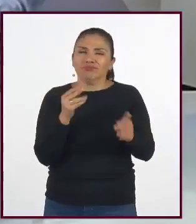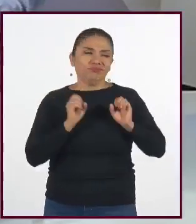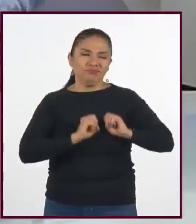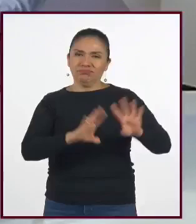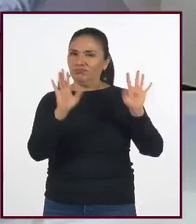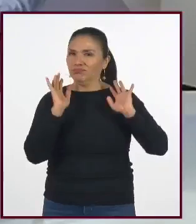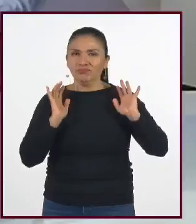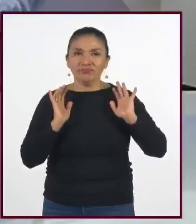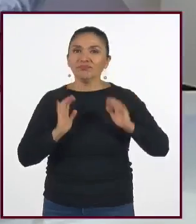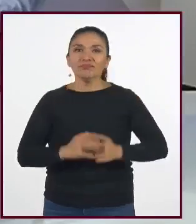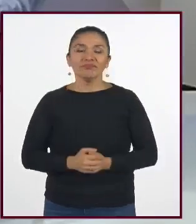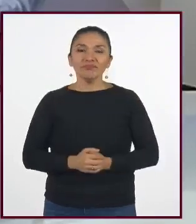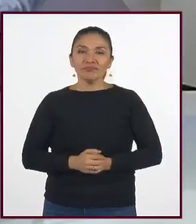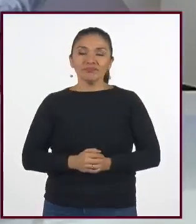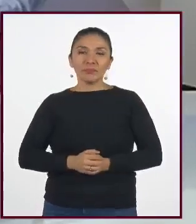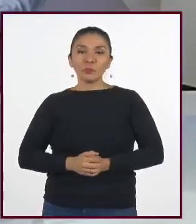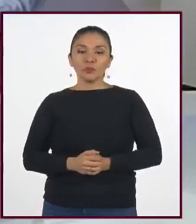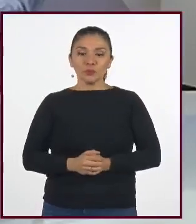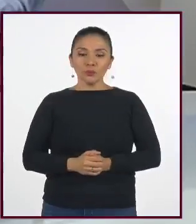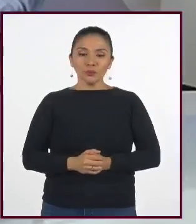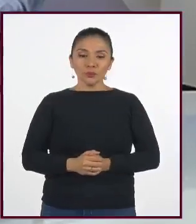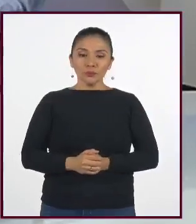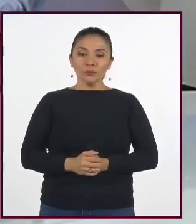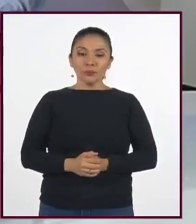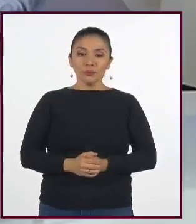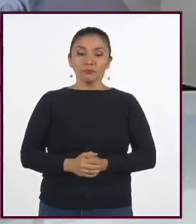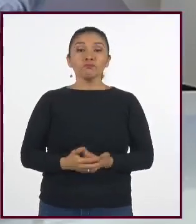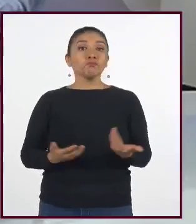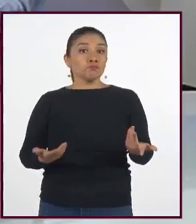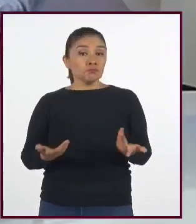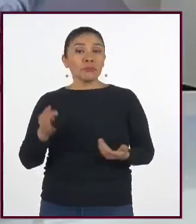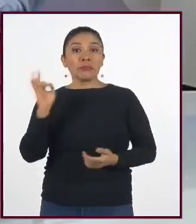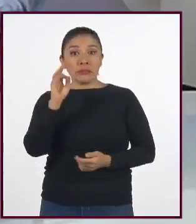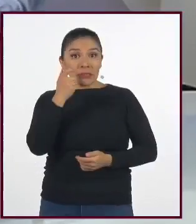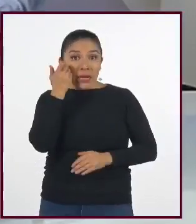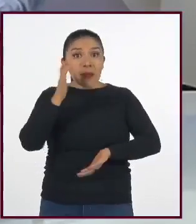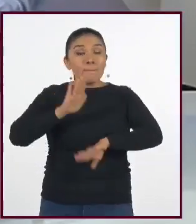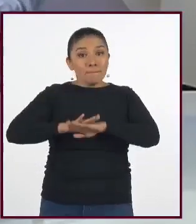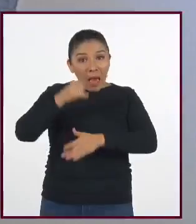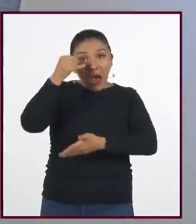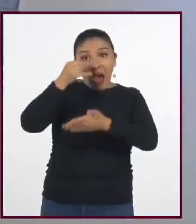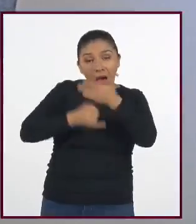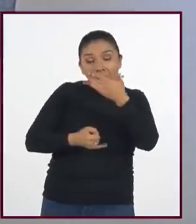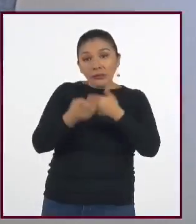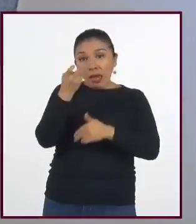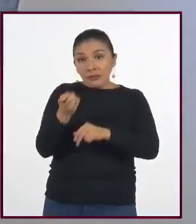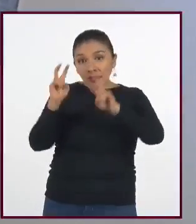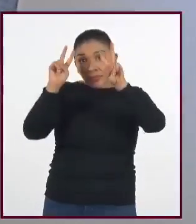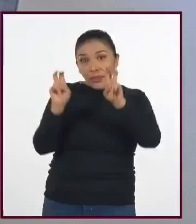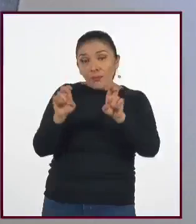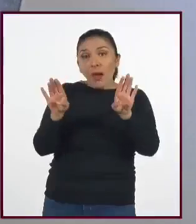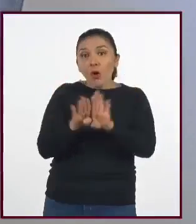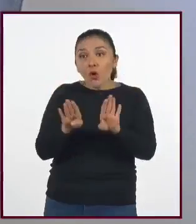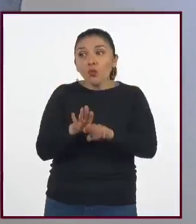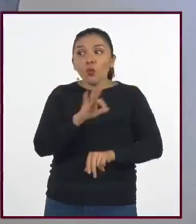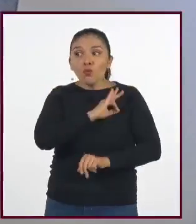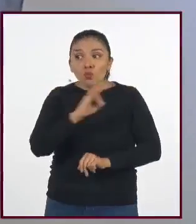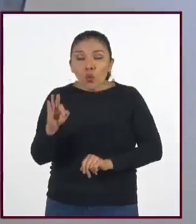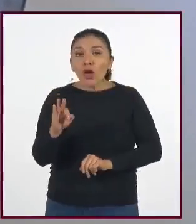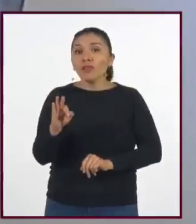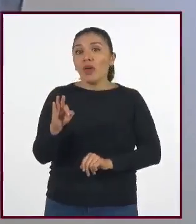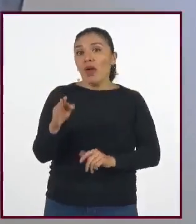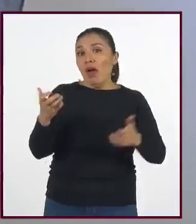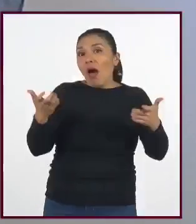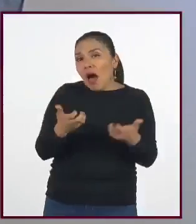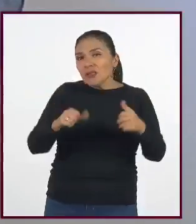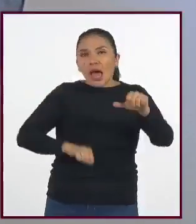supuesto. Exactamente. Y bueno, si quieren ahondar un poquito más sobre cómo hacer o qué